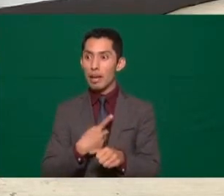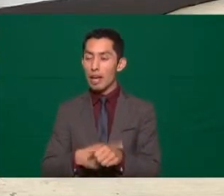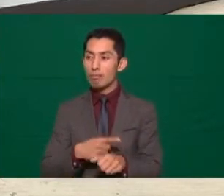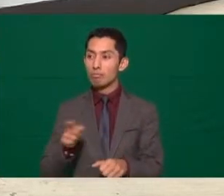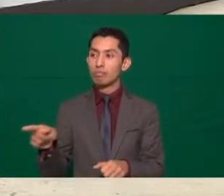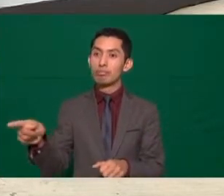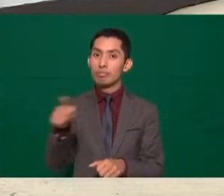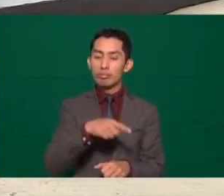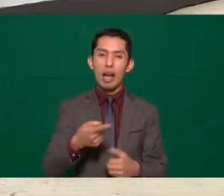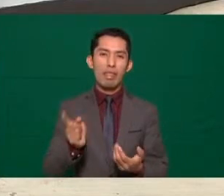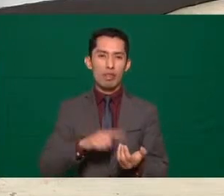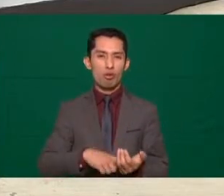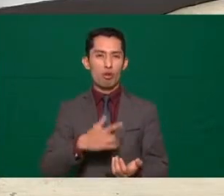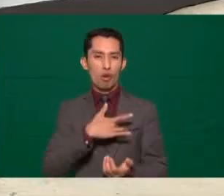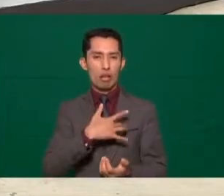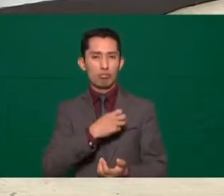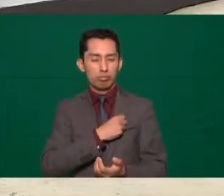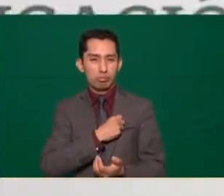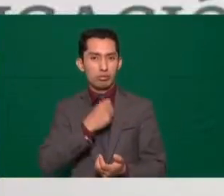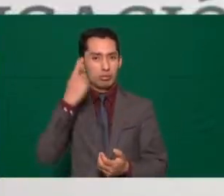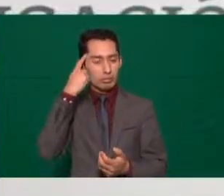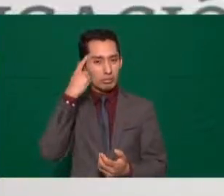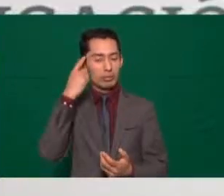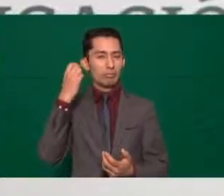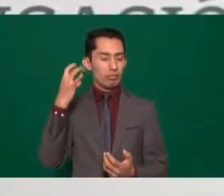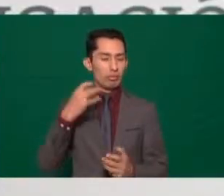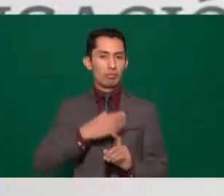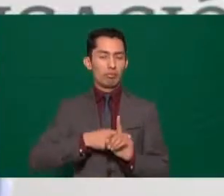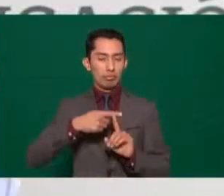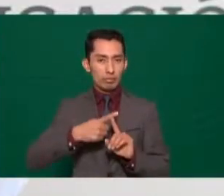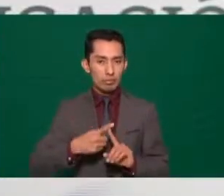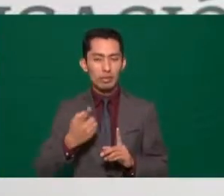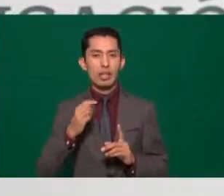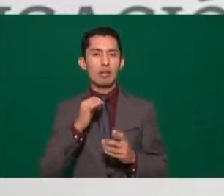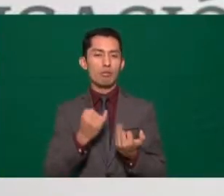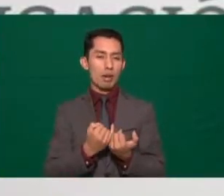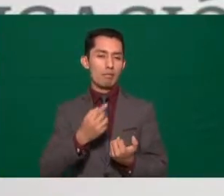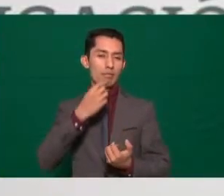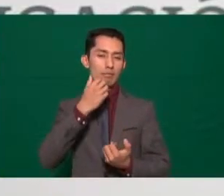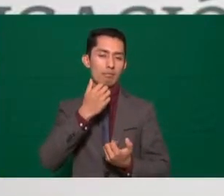de hipertensión, de diabetes,